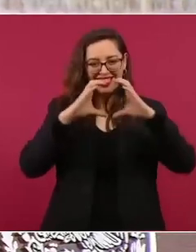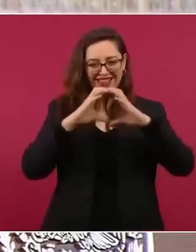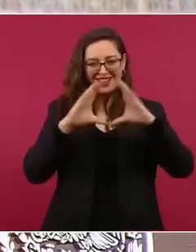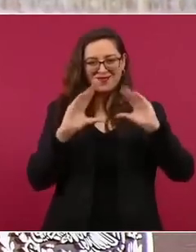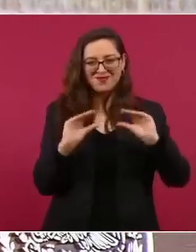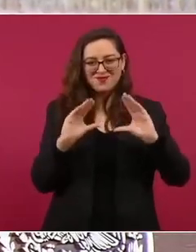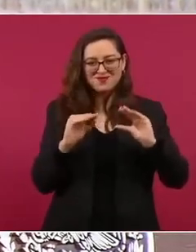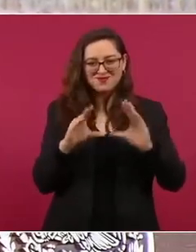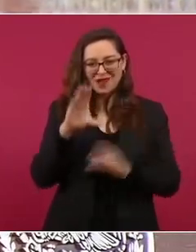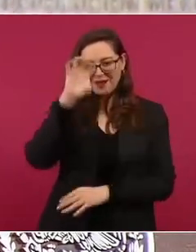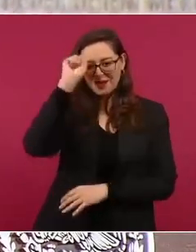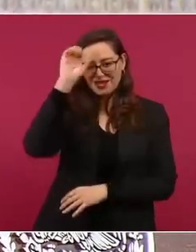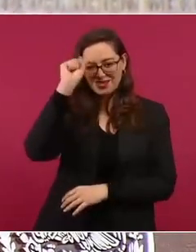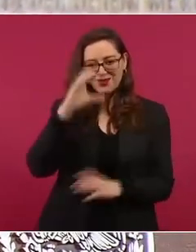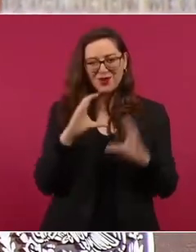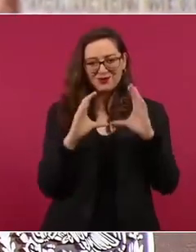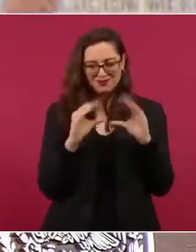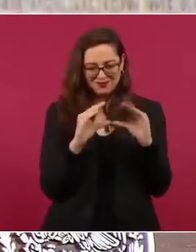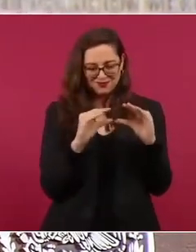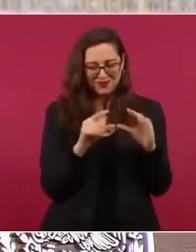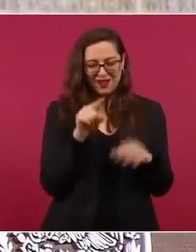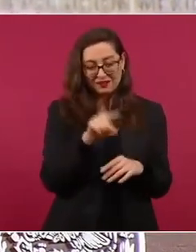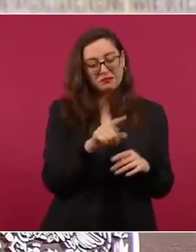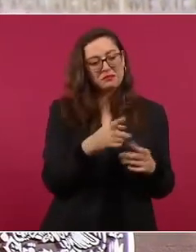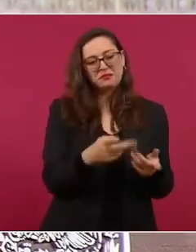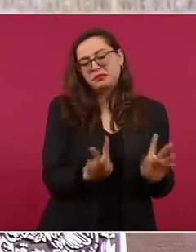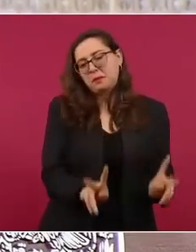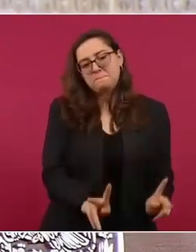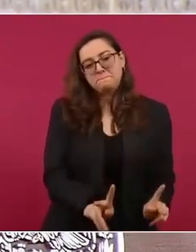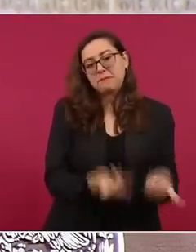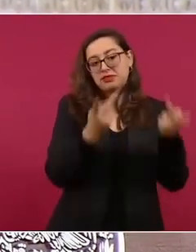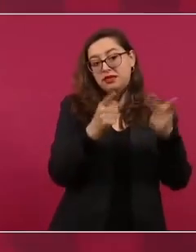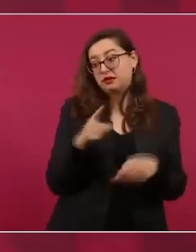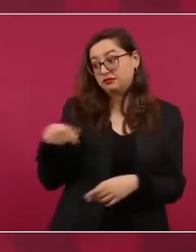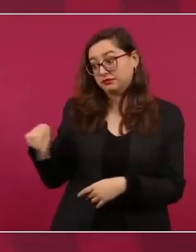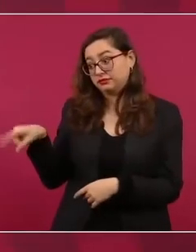y ellos pues hacen estudios